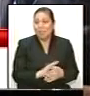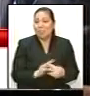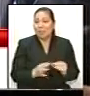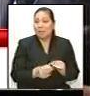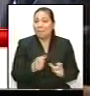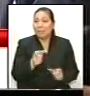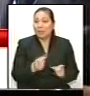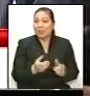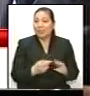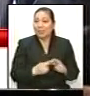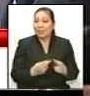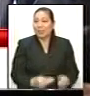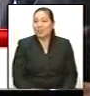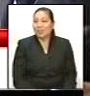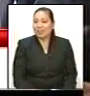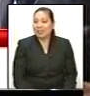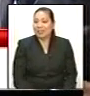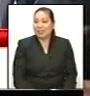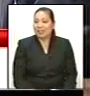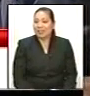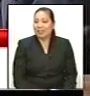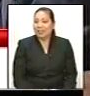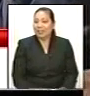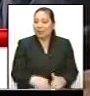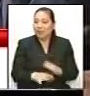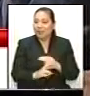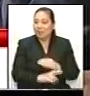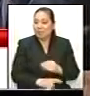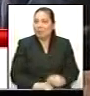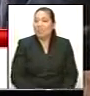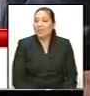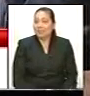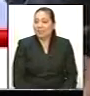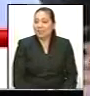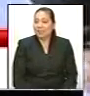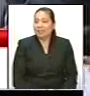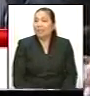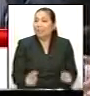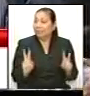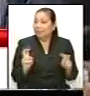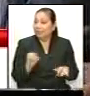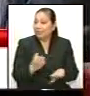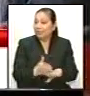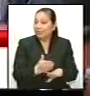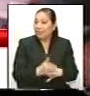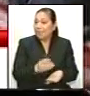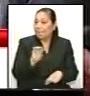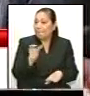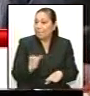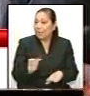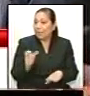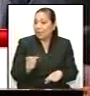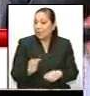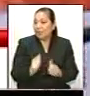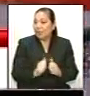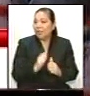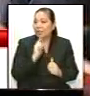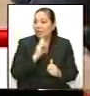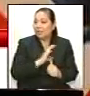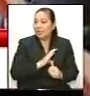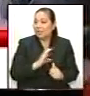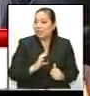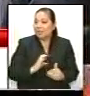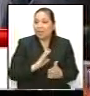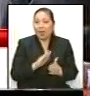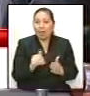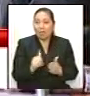personas convocadas en nuestro país. En el texto de desarrollo personal, social y ciudadanía que ha estado en